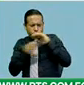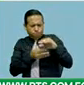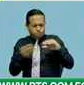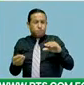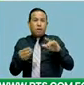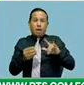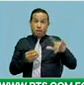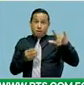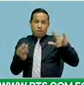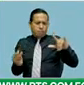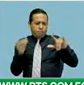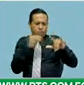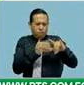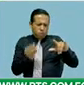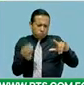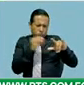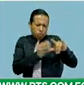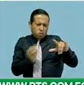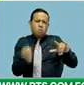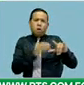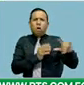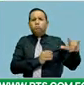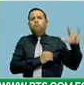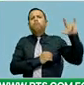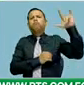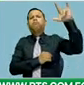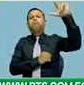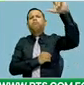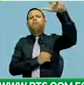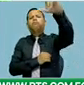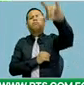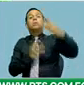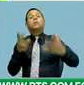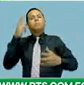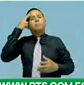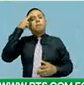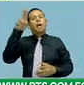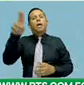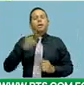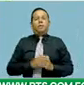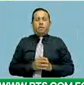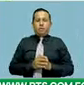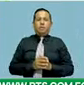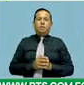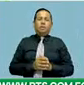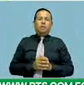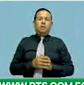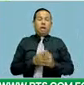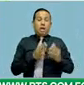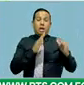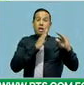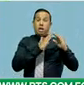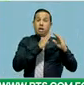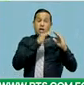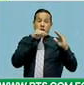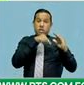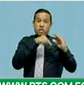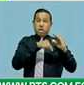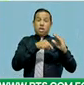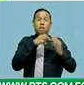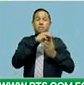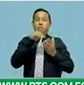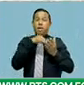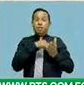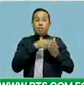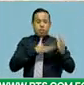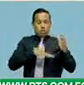pretendía enviar una gran cantidad de alcaloide vía aérea con destino a México. Desde una propiedad ubicada en la provincia de Manabí,